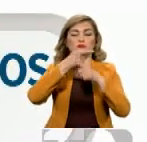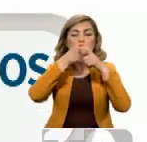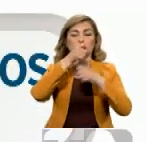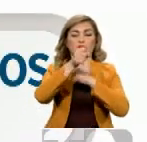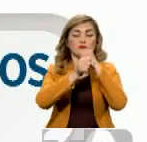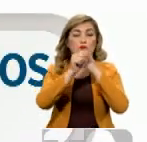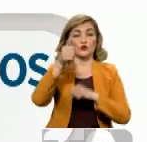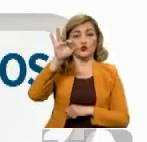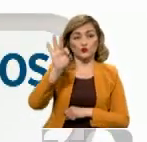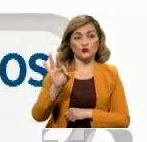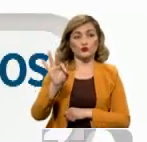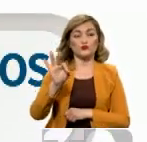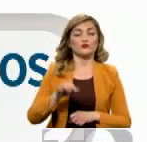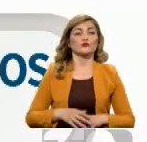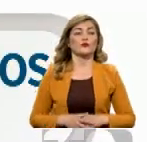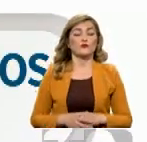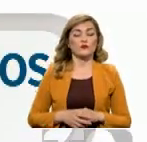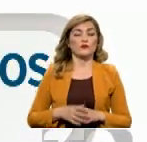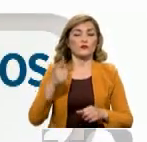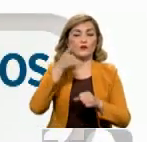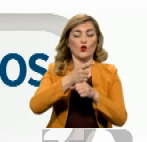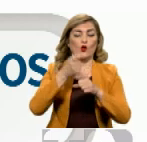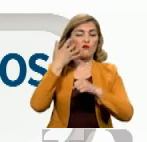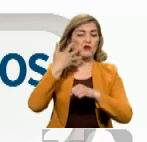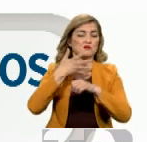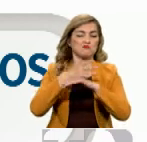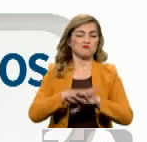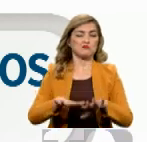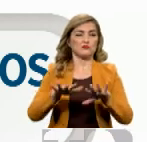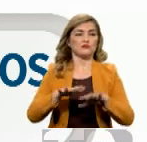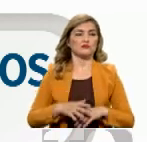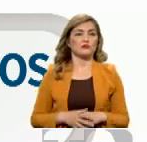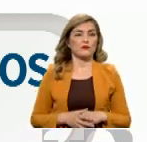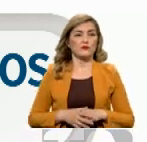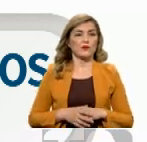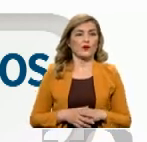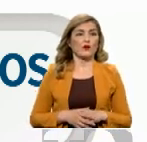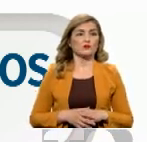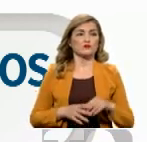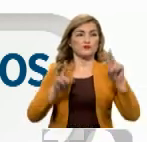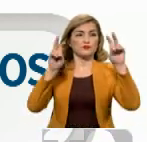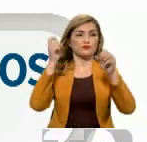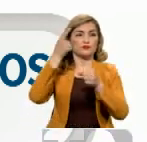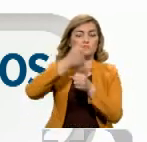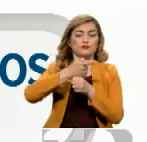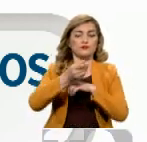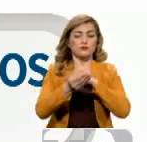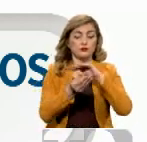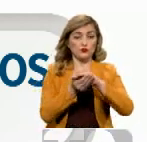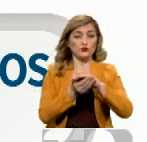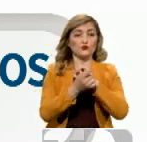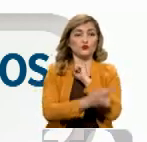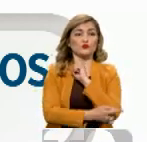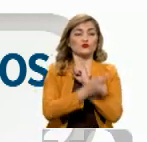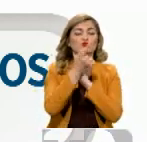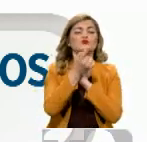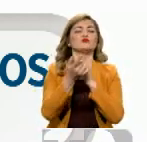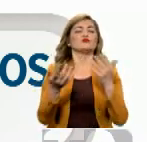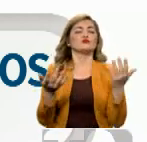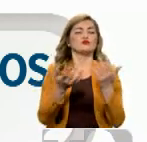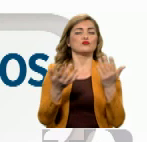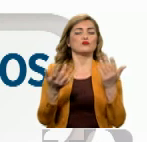pero evidentemente esta orden caducó así llega el caso sobornos y la sentencia ratificada en casación